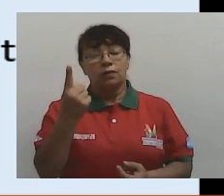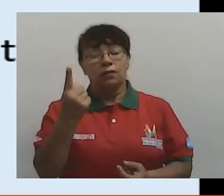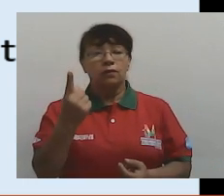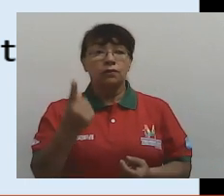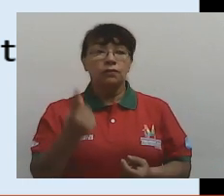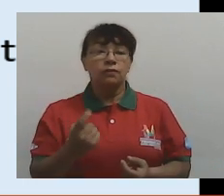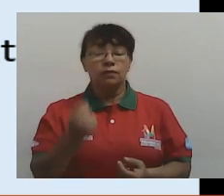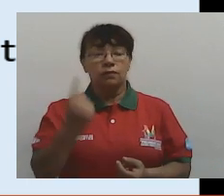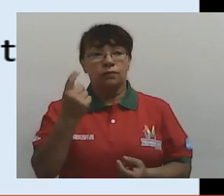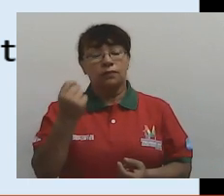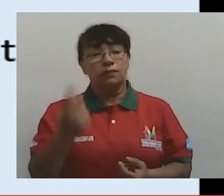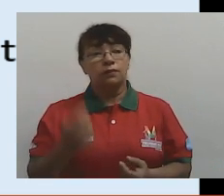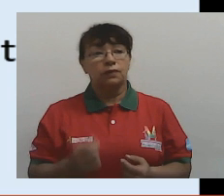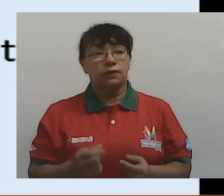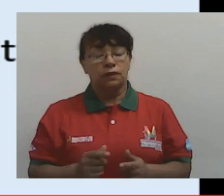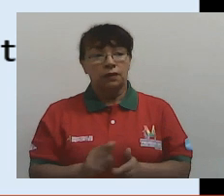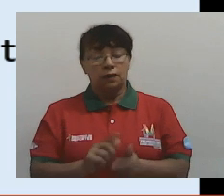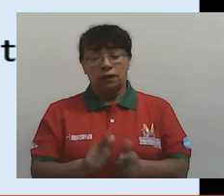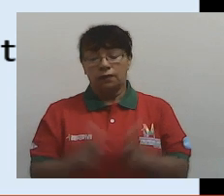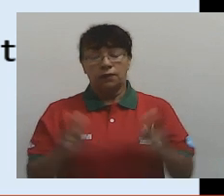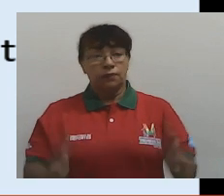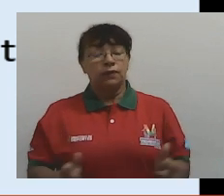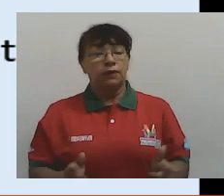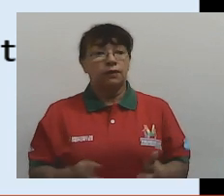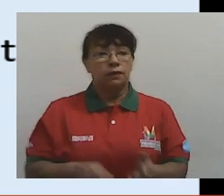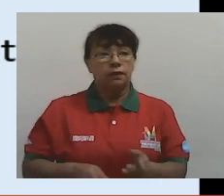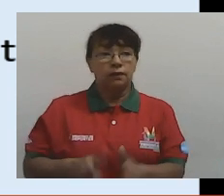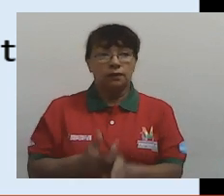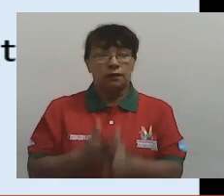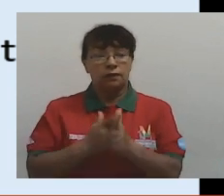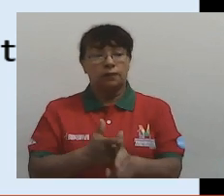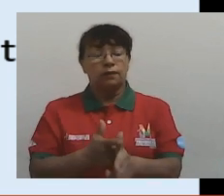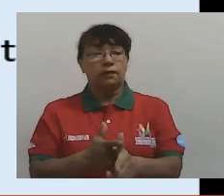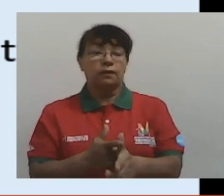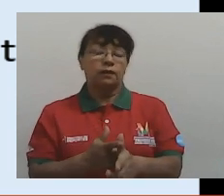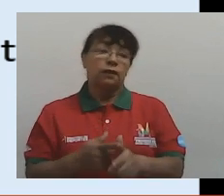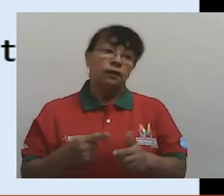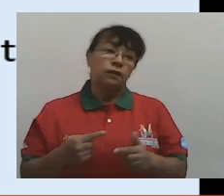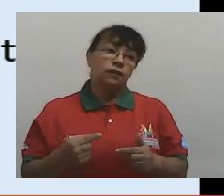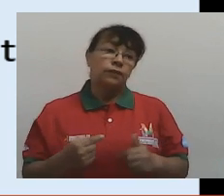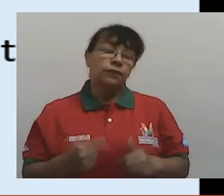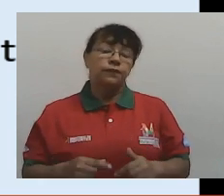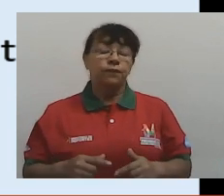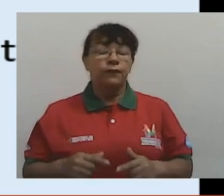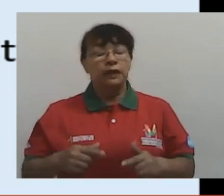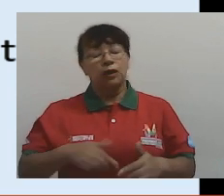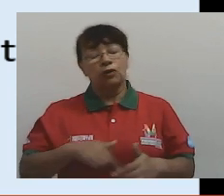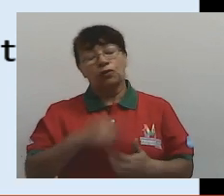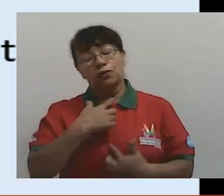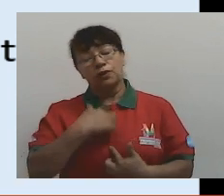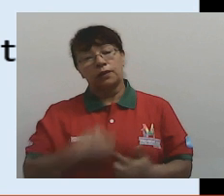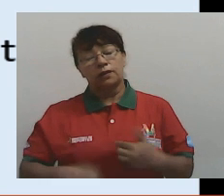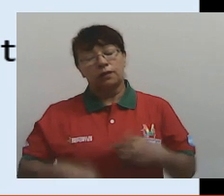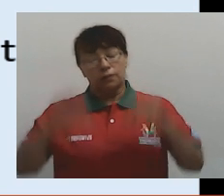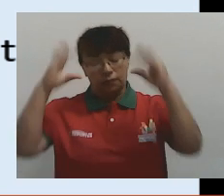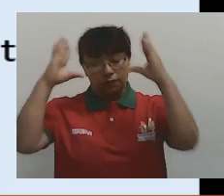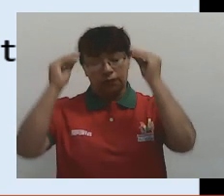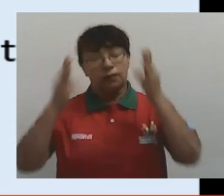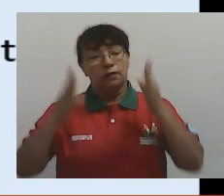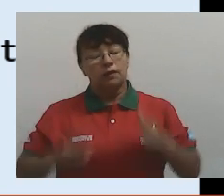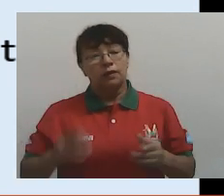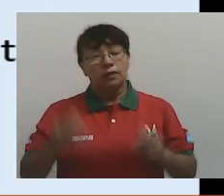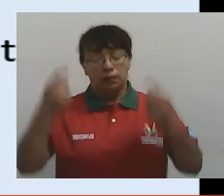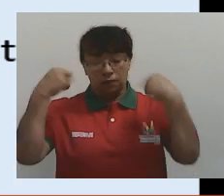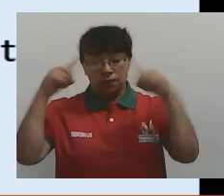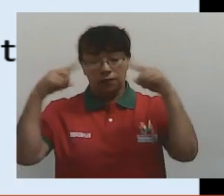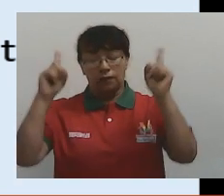mini atletismo. Pero a veces las rivalidades externas, los deseos de los profesores de lograr los